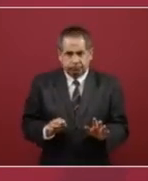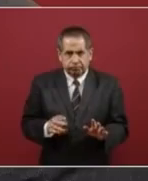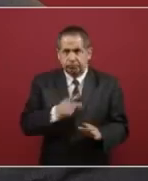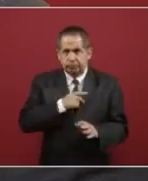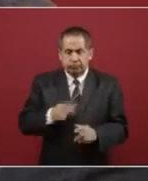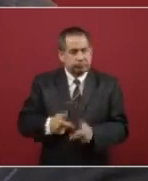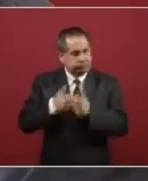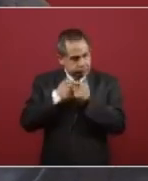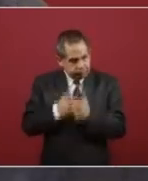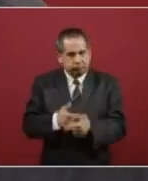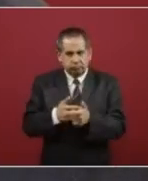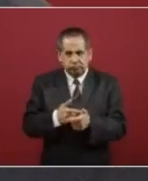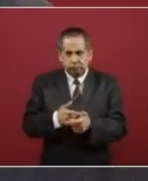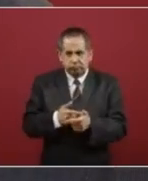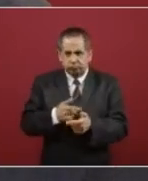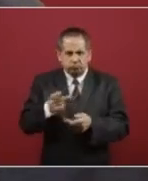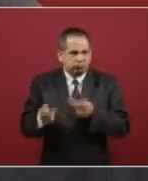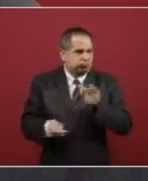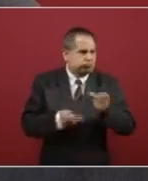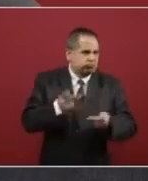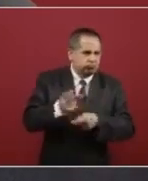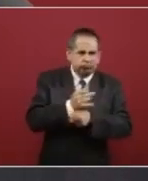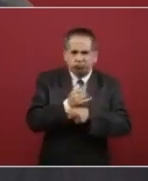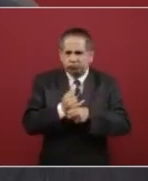seguirse preguntando